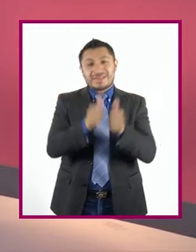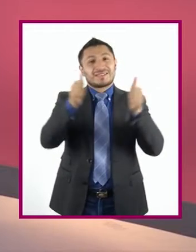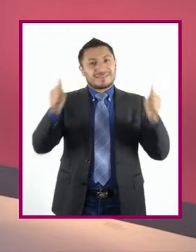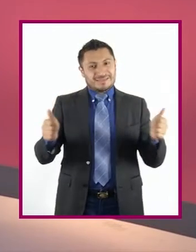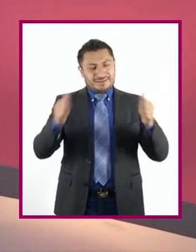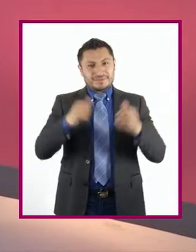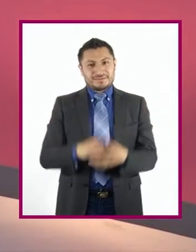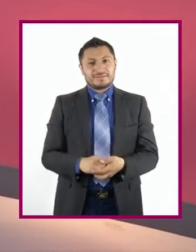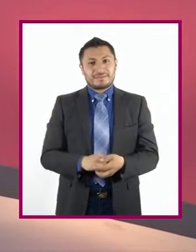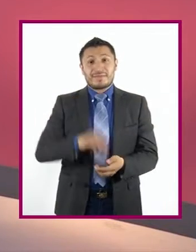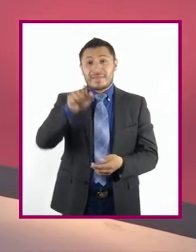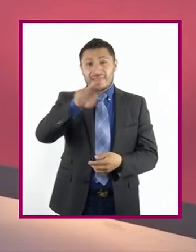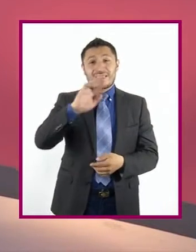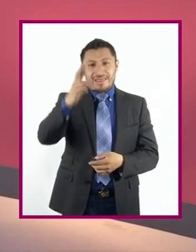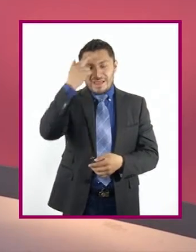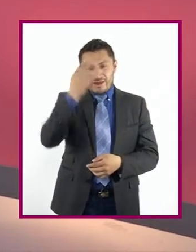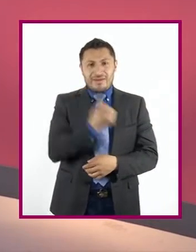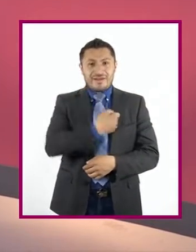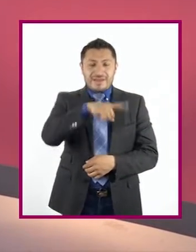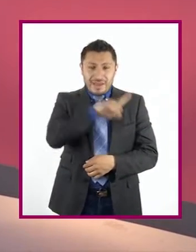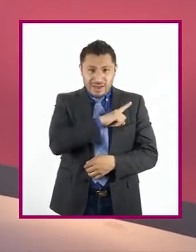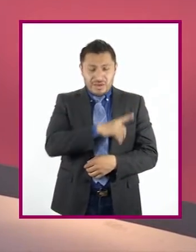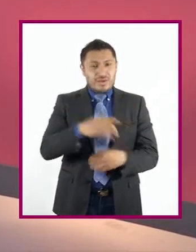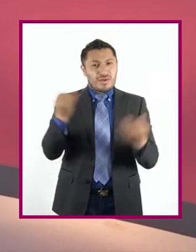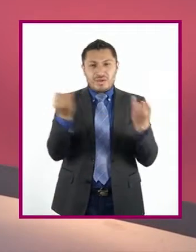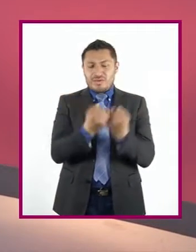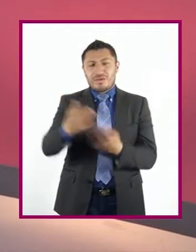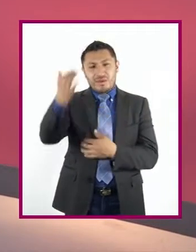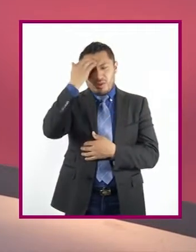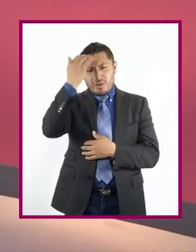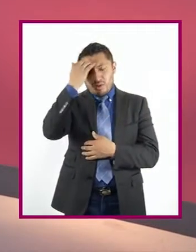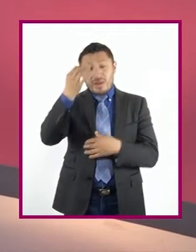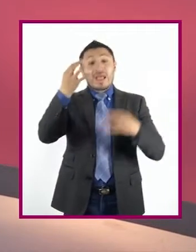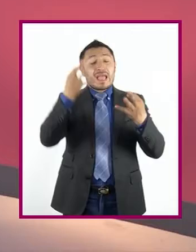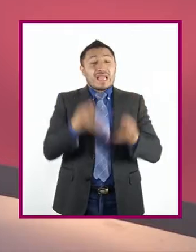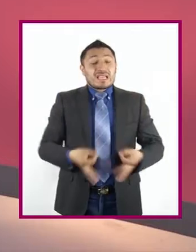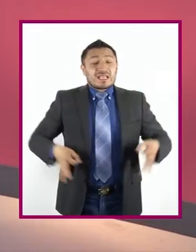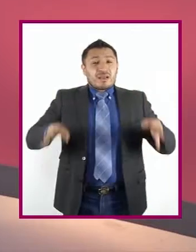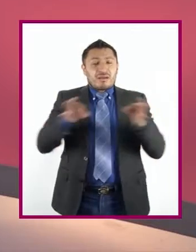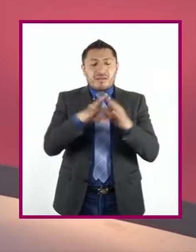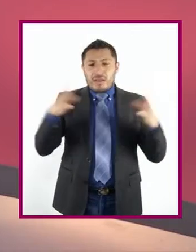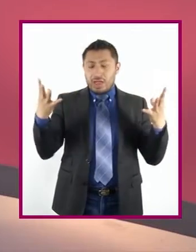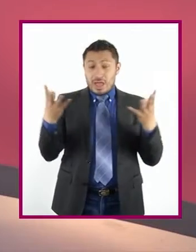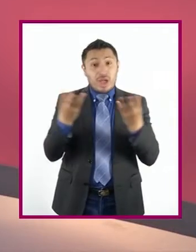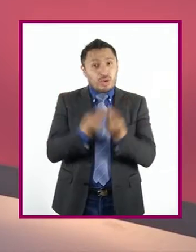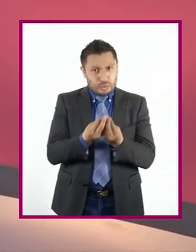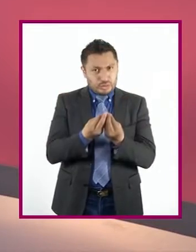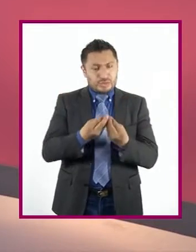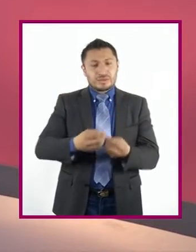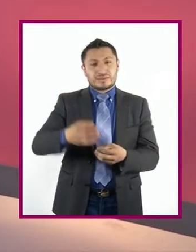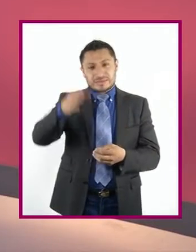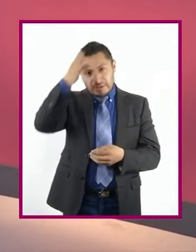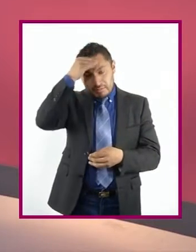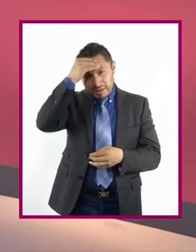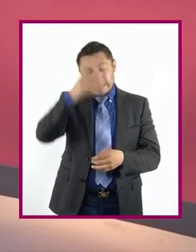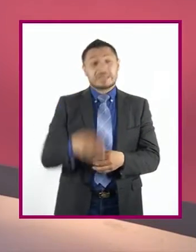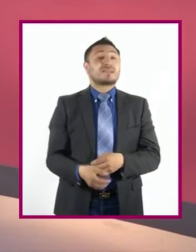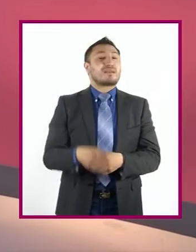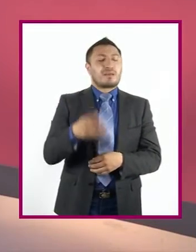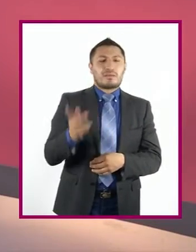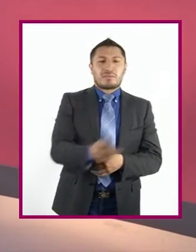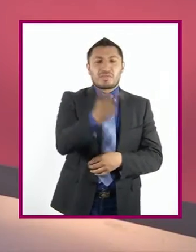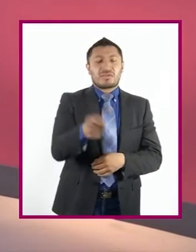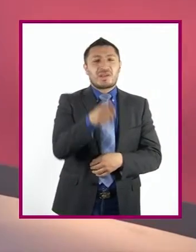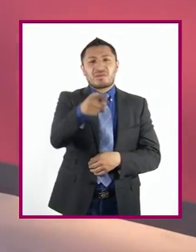sana distancia. Recuerden que la salud, como el conocimiento, es algo que construimos entre todos. Además, ¿ya